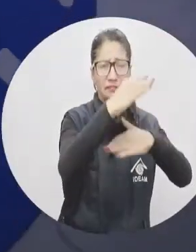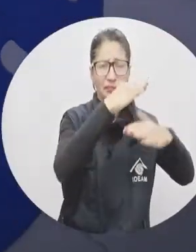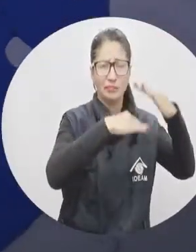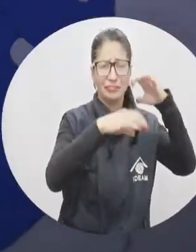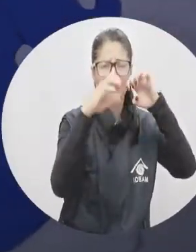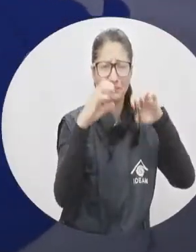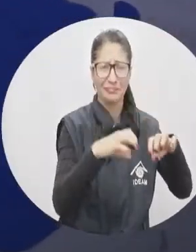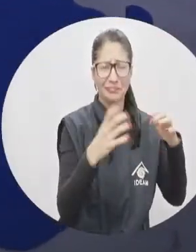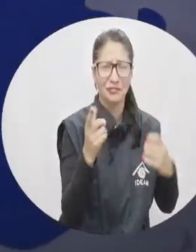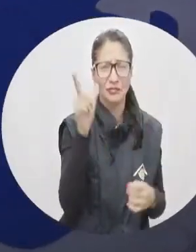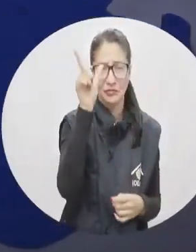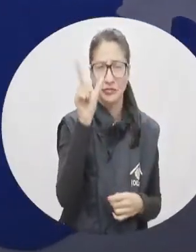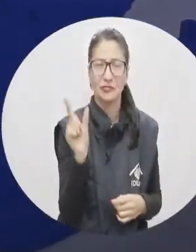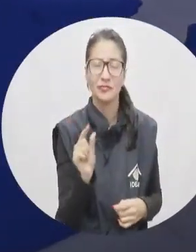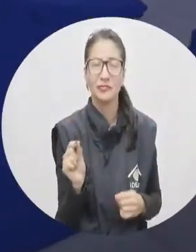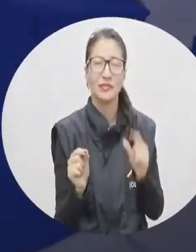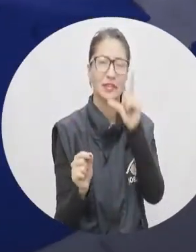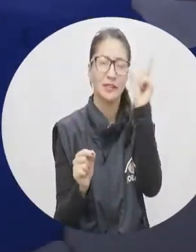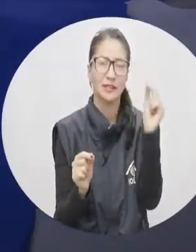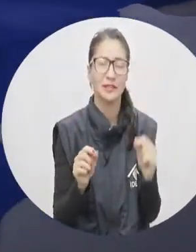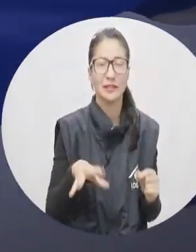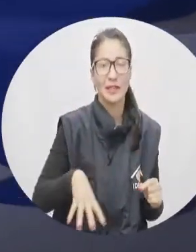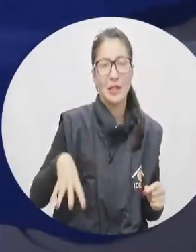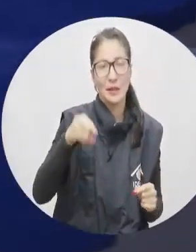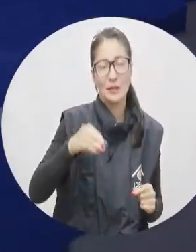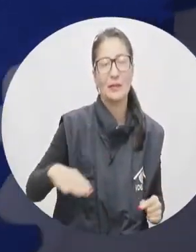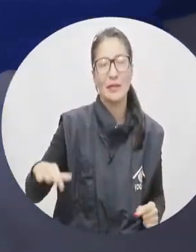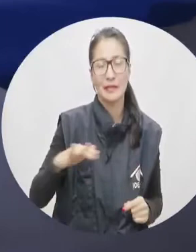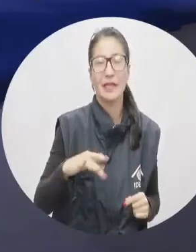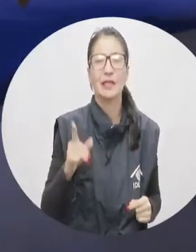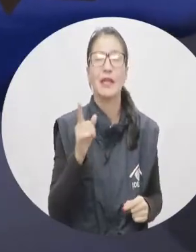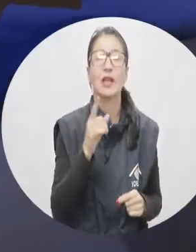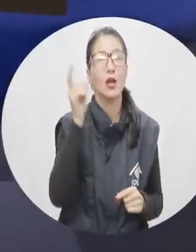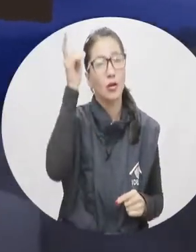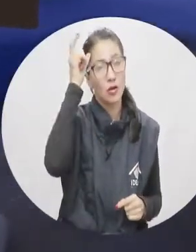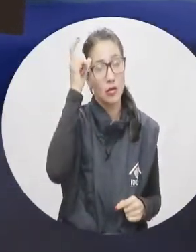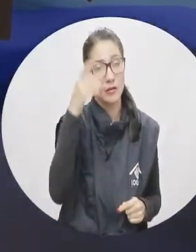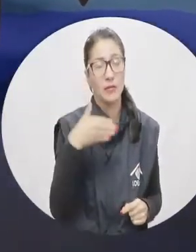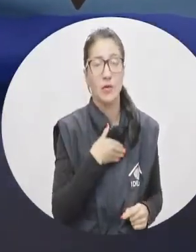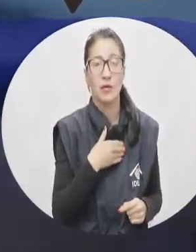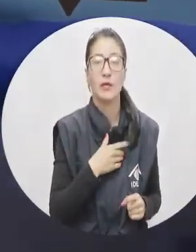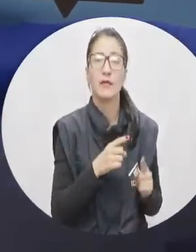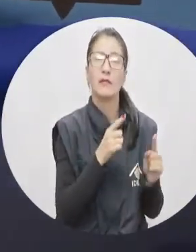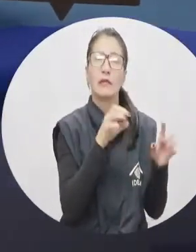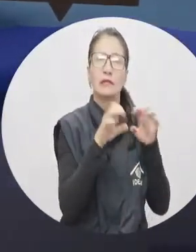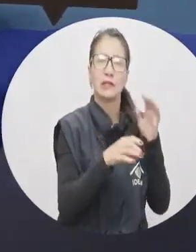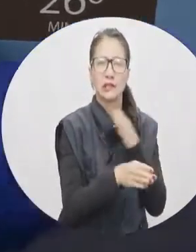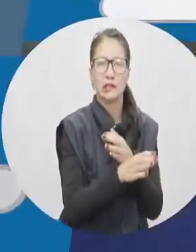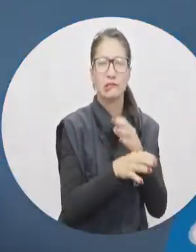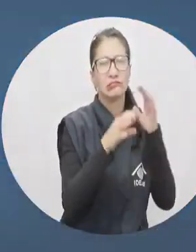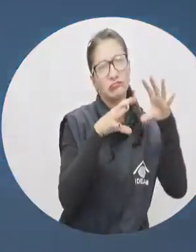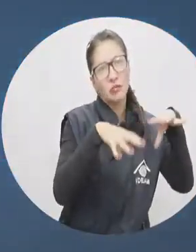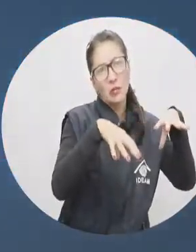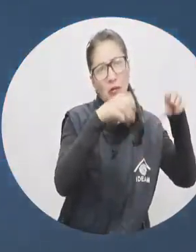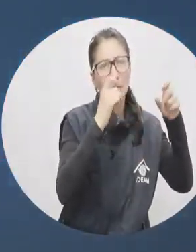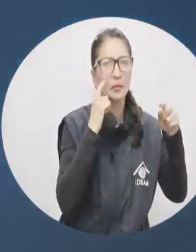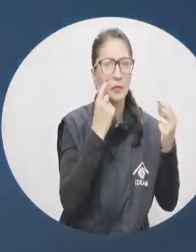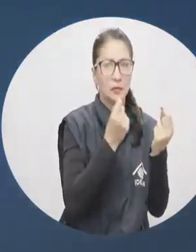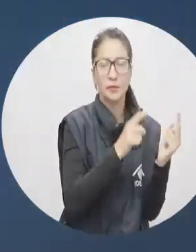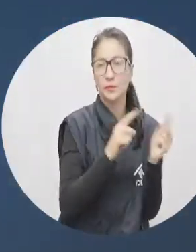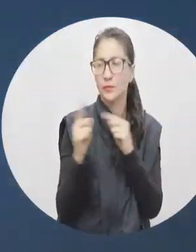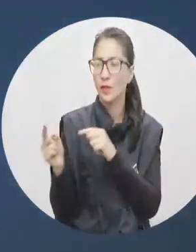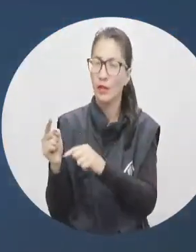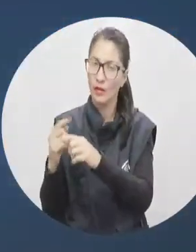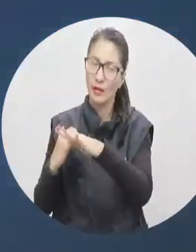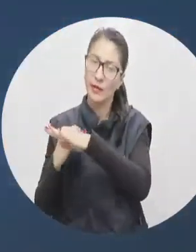sobre Sucre, Cesar, Magdalena, Córdoba y Bolívar. Se espera que las precipitaciones vayan en descenso. El archipiélago de San Andrés